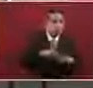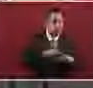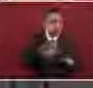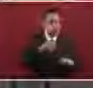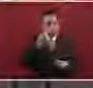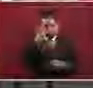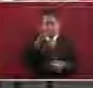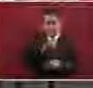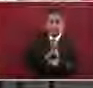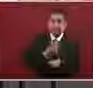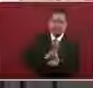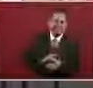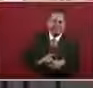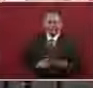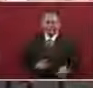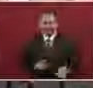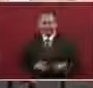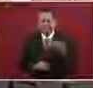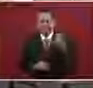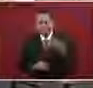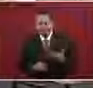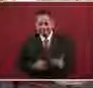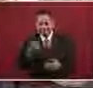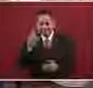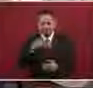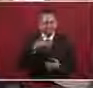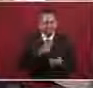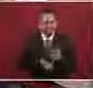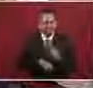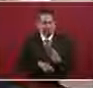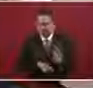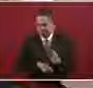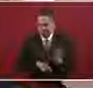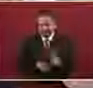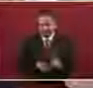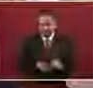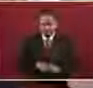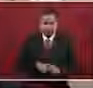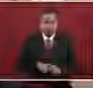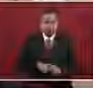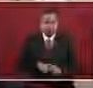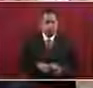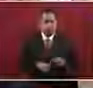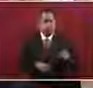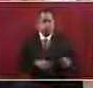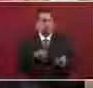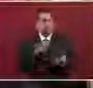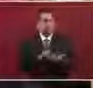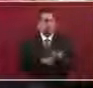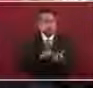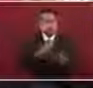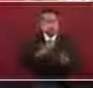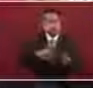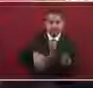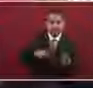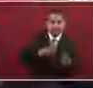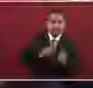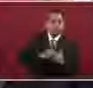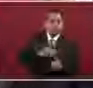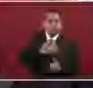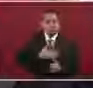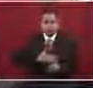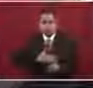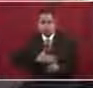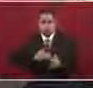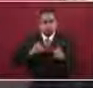¿Para qué tantos organismos si lo que se busca es que haya justicia y